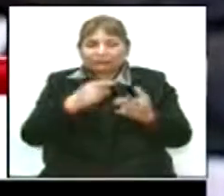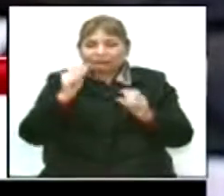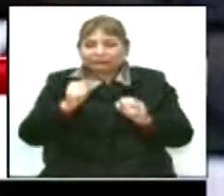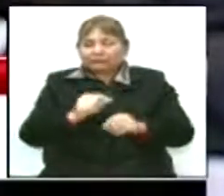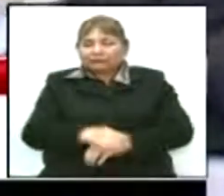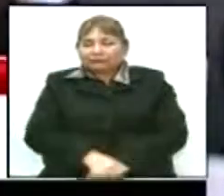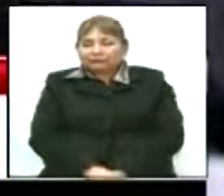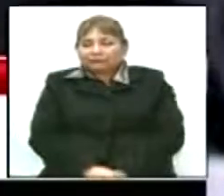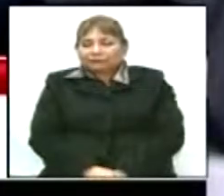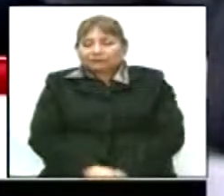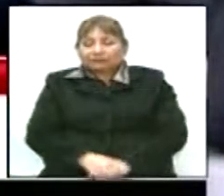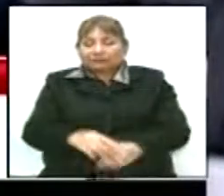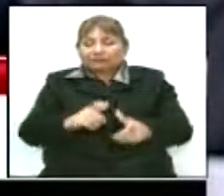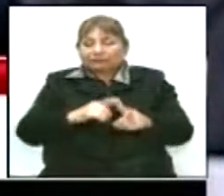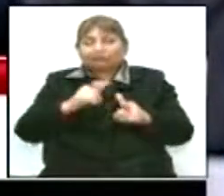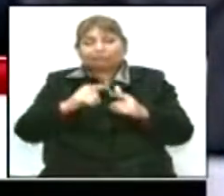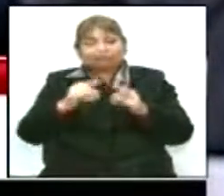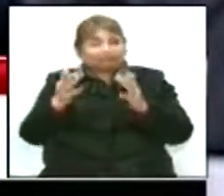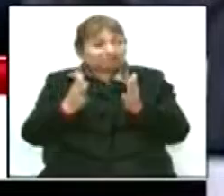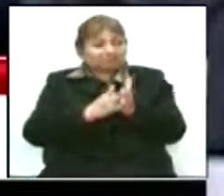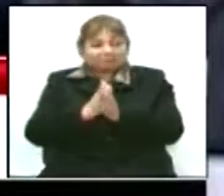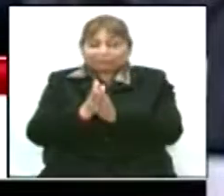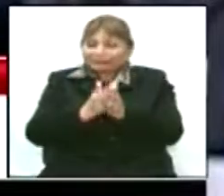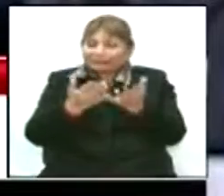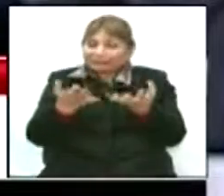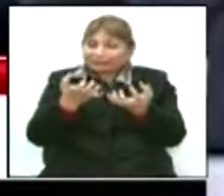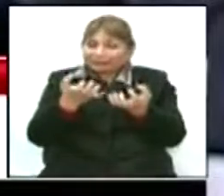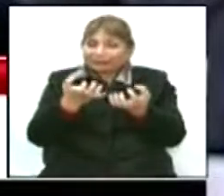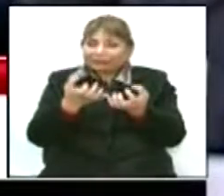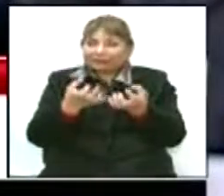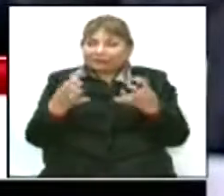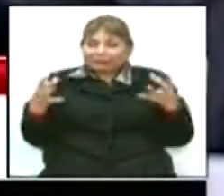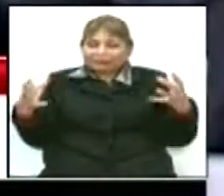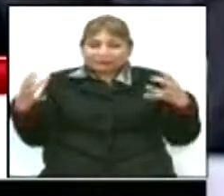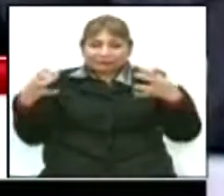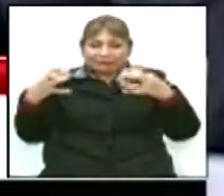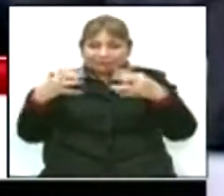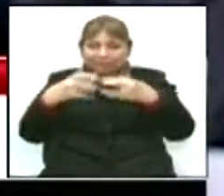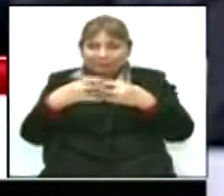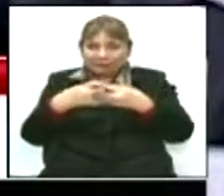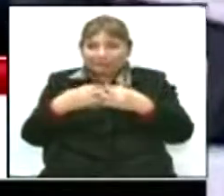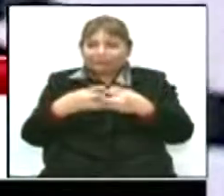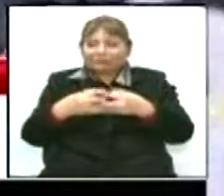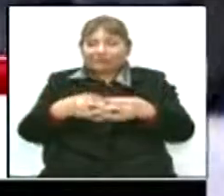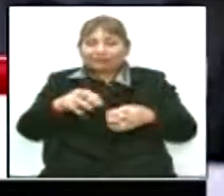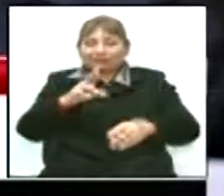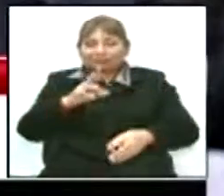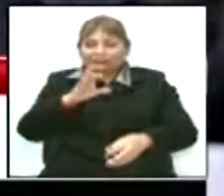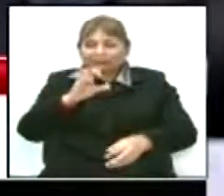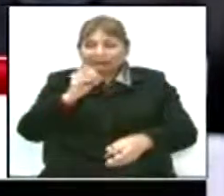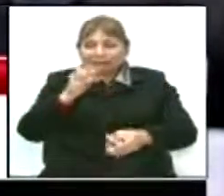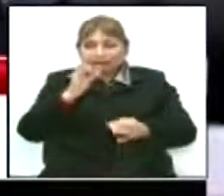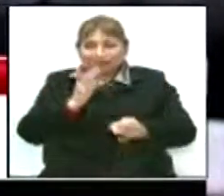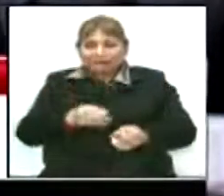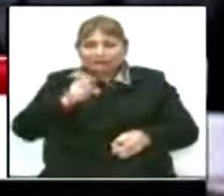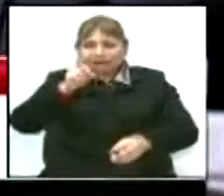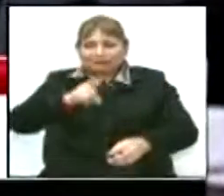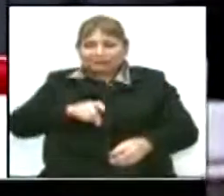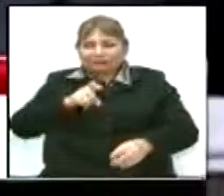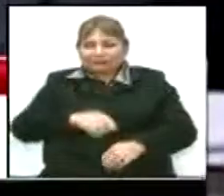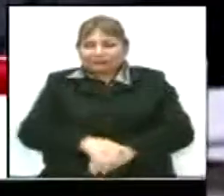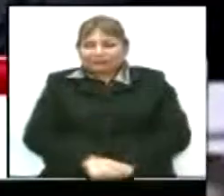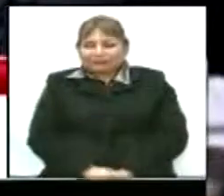texto? Entonces, en aras de conseguir el consenso que una reforma de este tipo